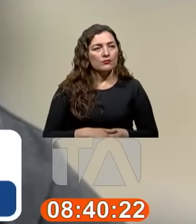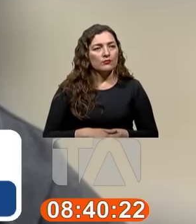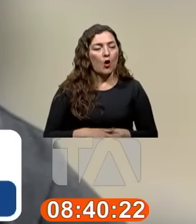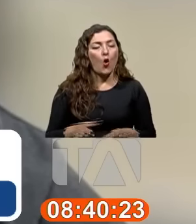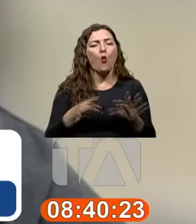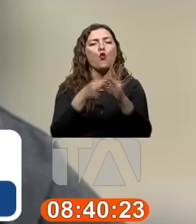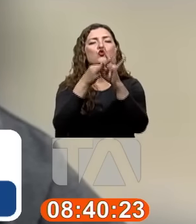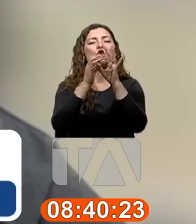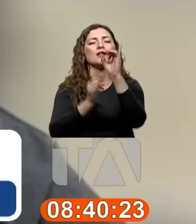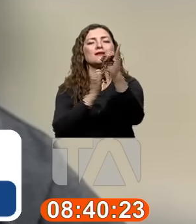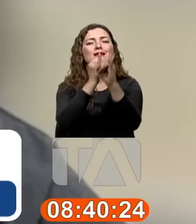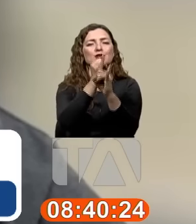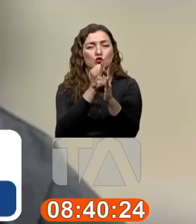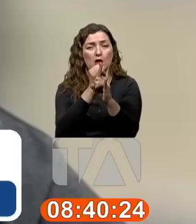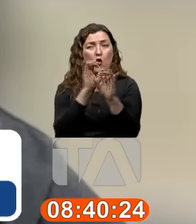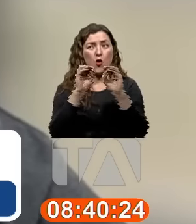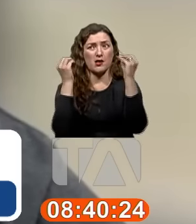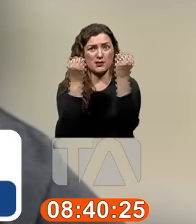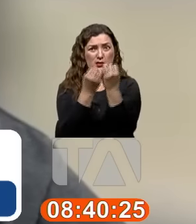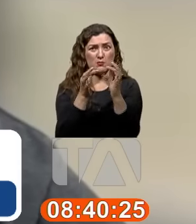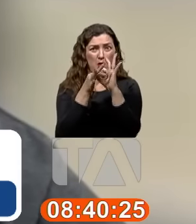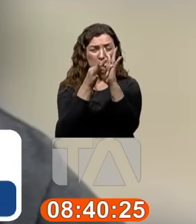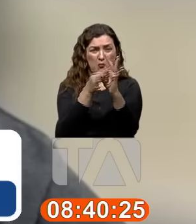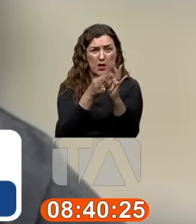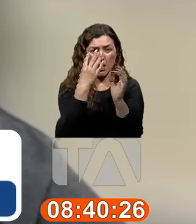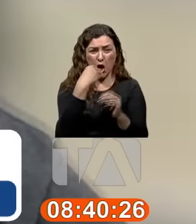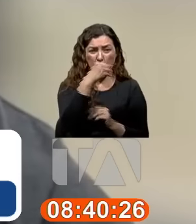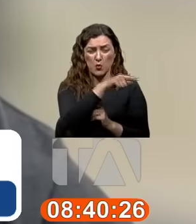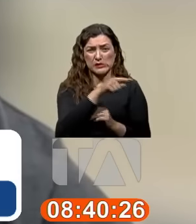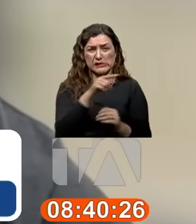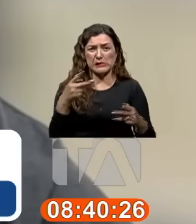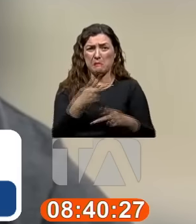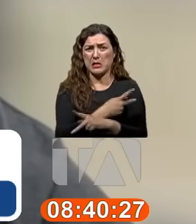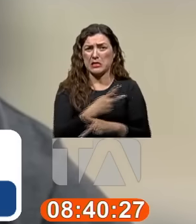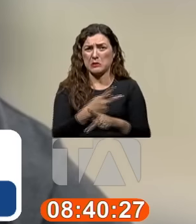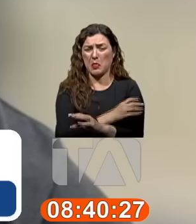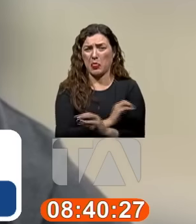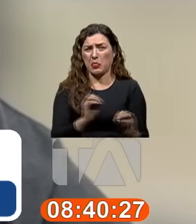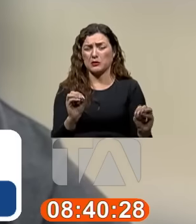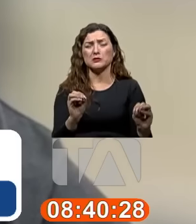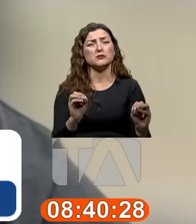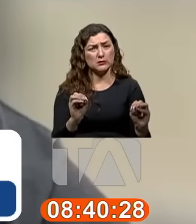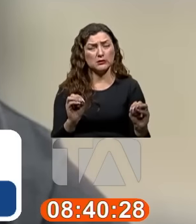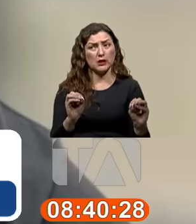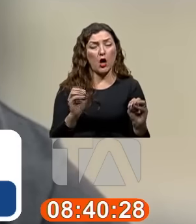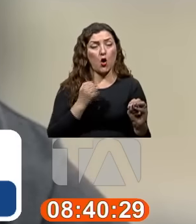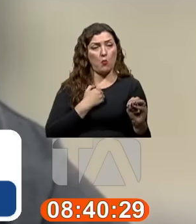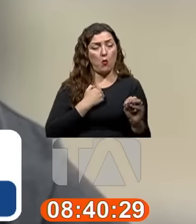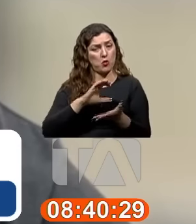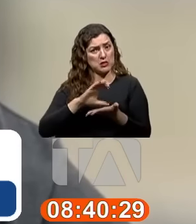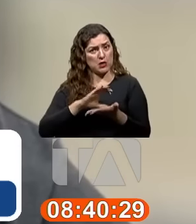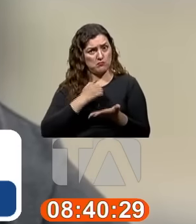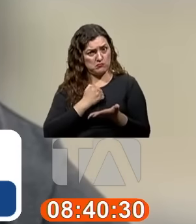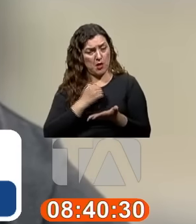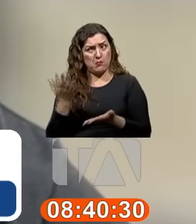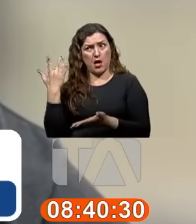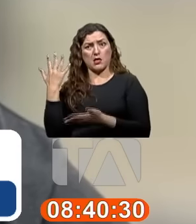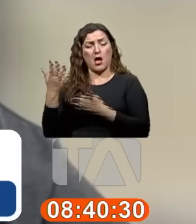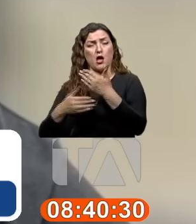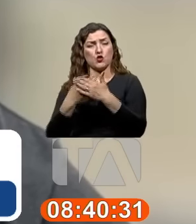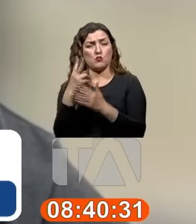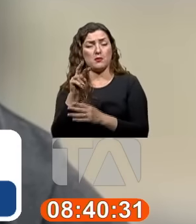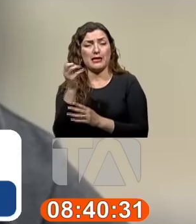para la Naturaleza los cataloga como especies en peligro de extinción. Nosotros desde el 2014 venimos generando esfuerzos entre la Dirección del